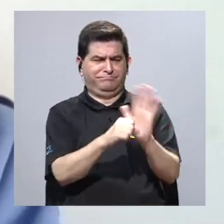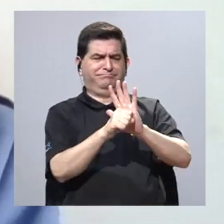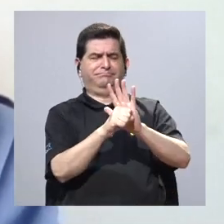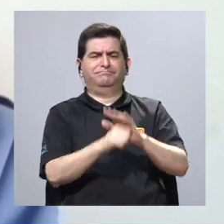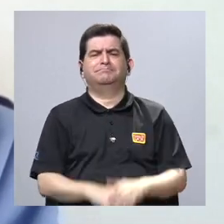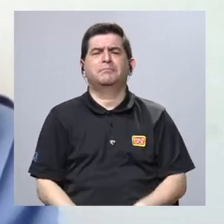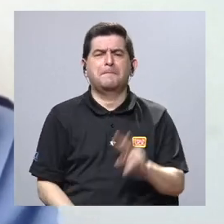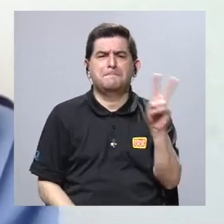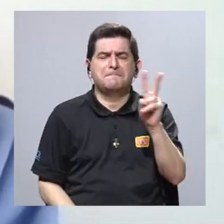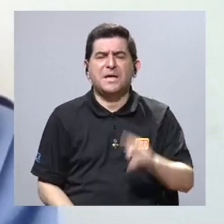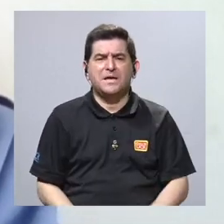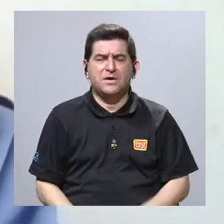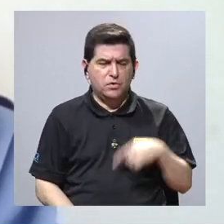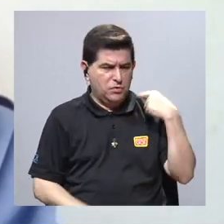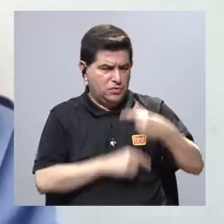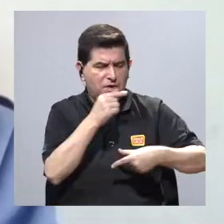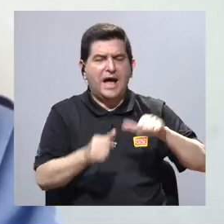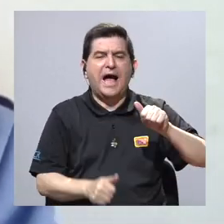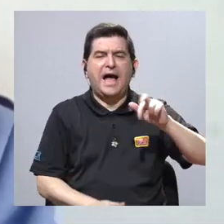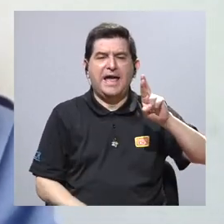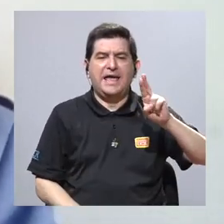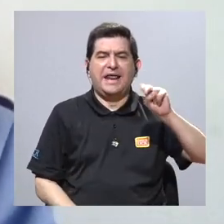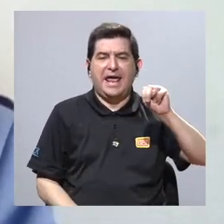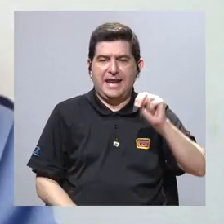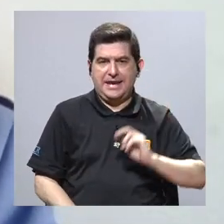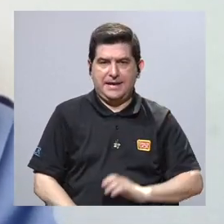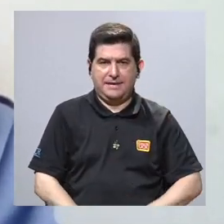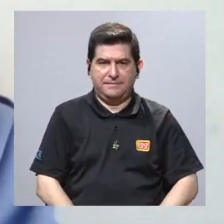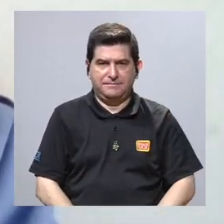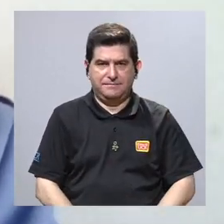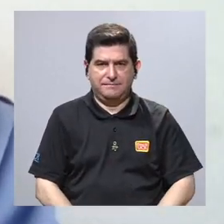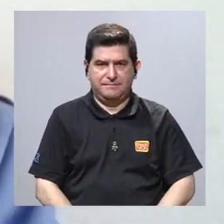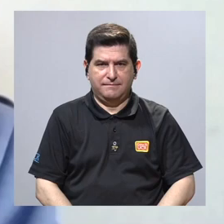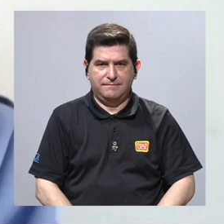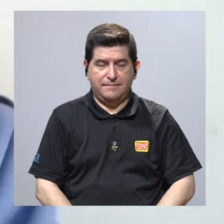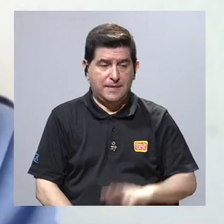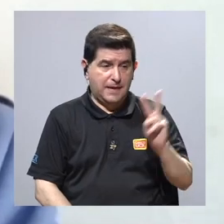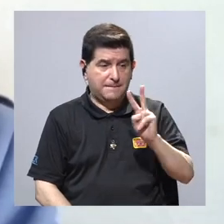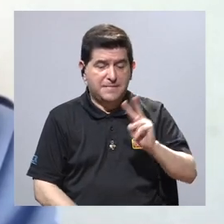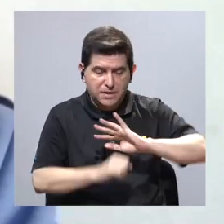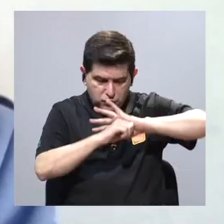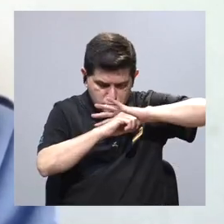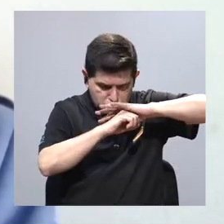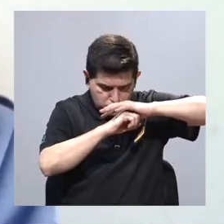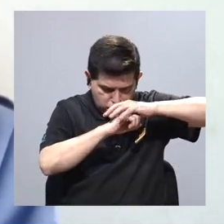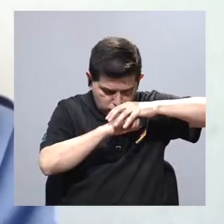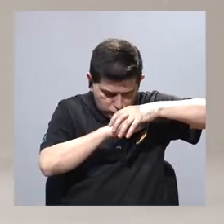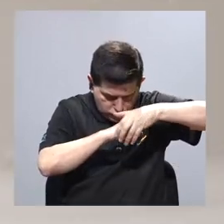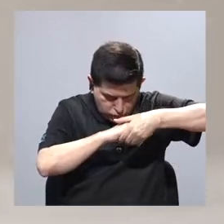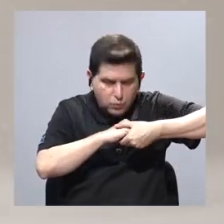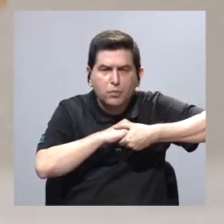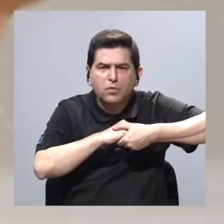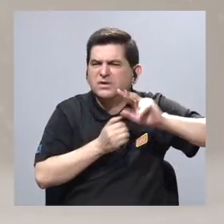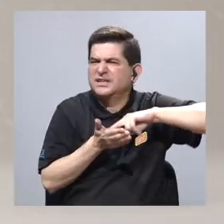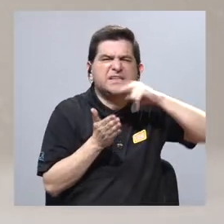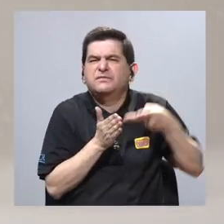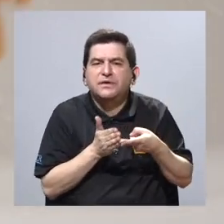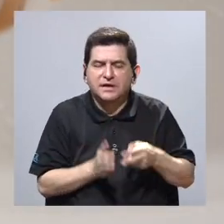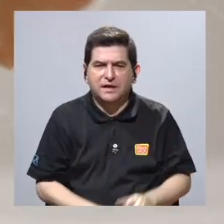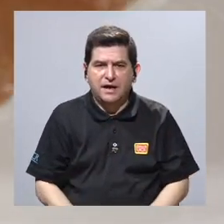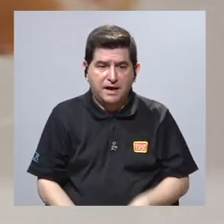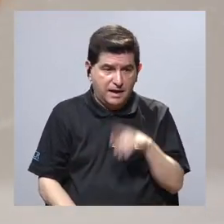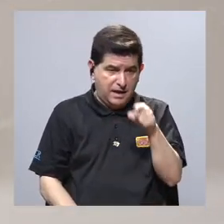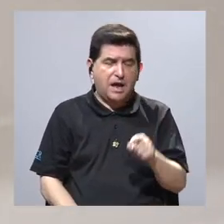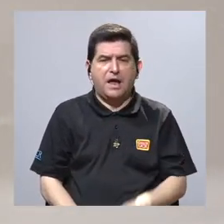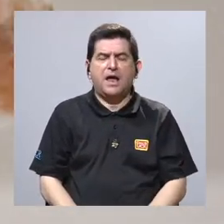los coronavirus entonces son virus con un genoma ARN, son virus envueltos. Esto